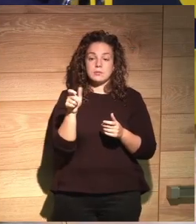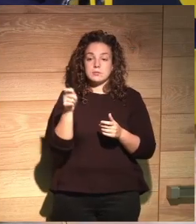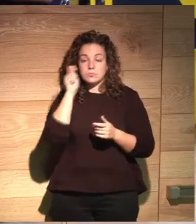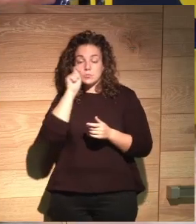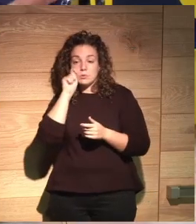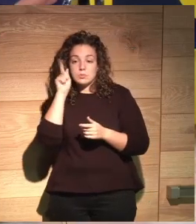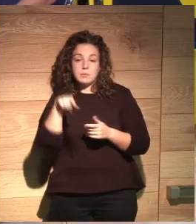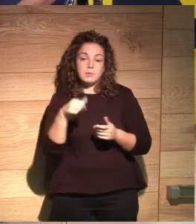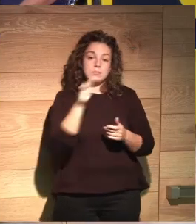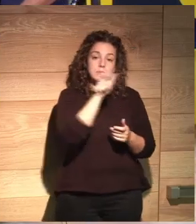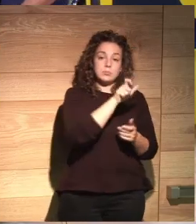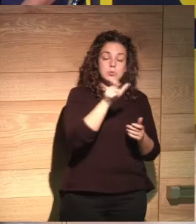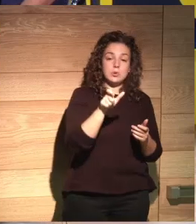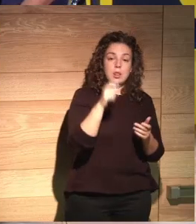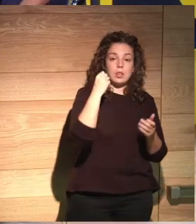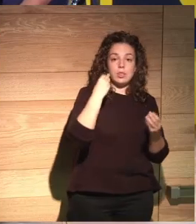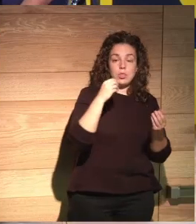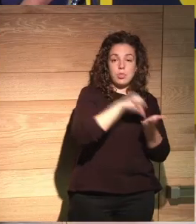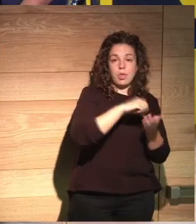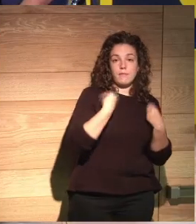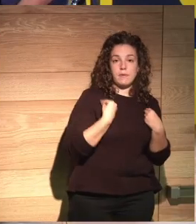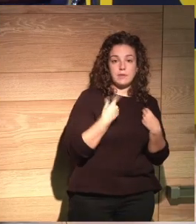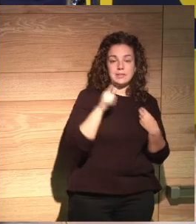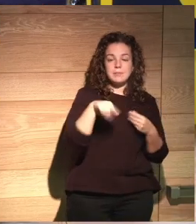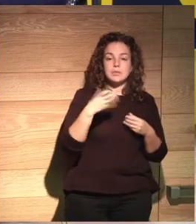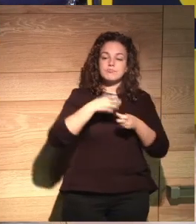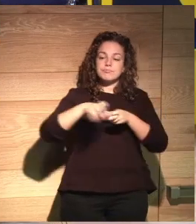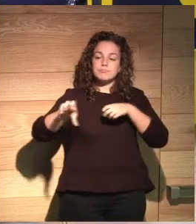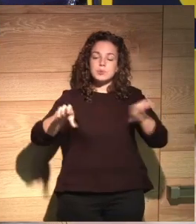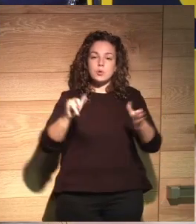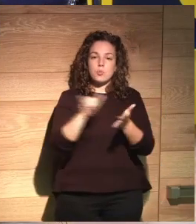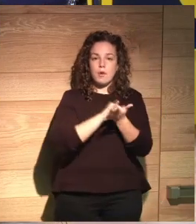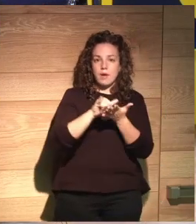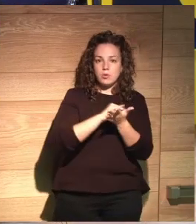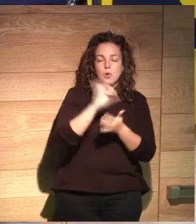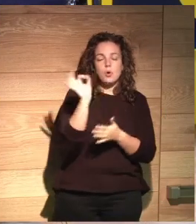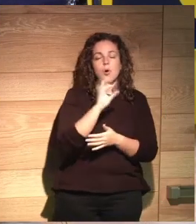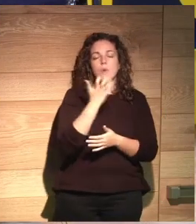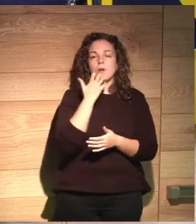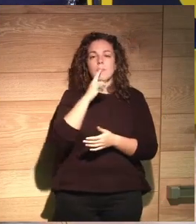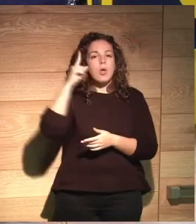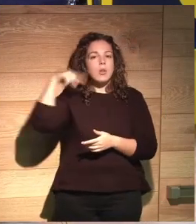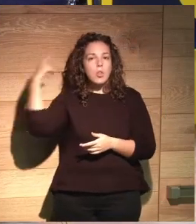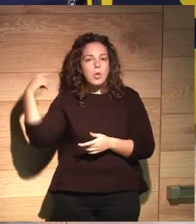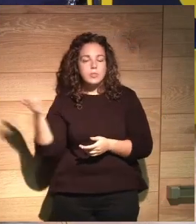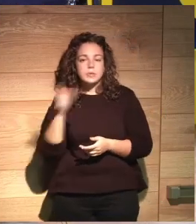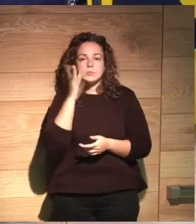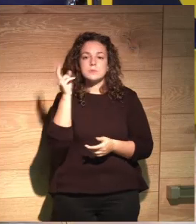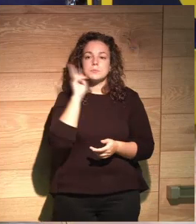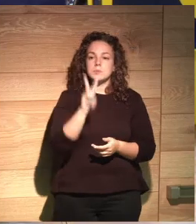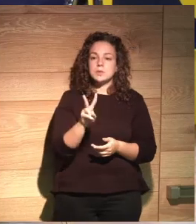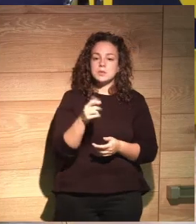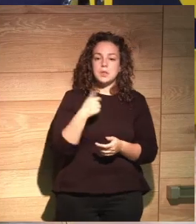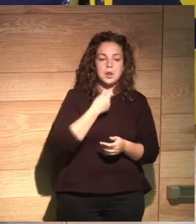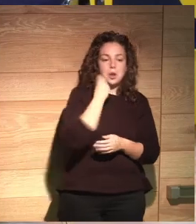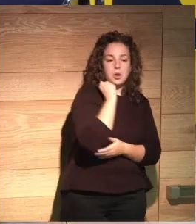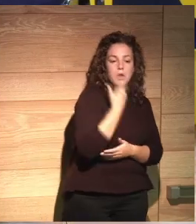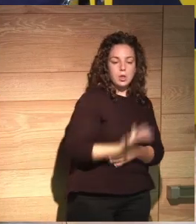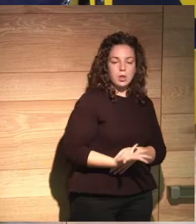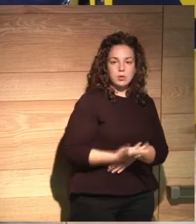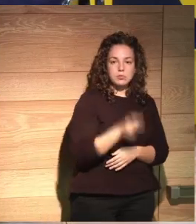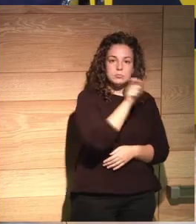consigue una otra fractura de la fractura que vemos mucho y nueva york o en otras ciudades o en londres donde ves toda la gente ricos de